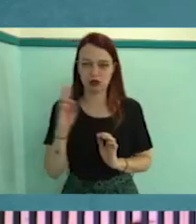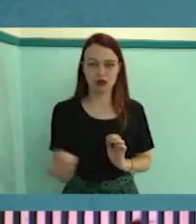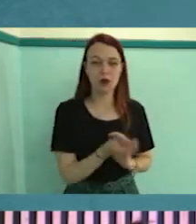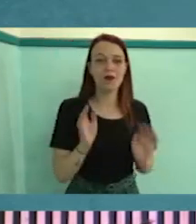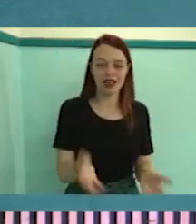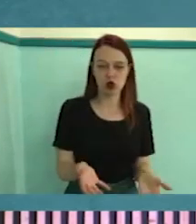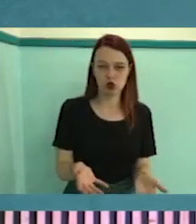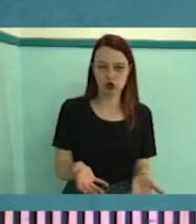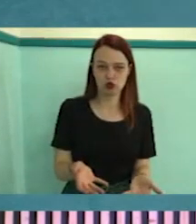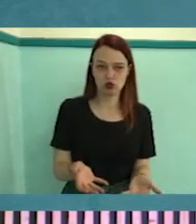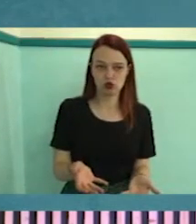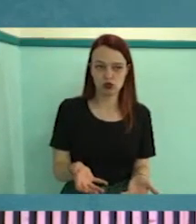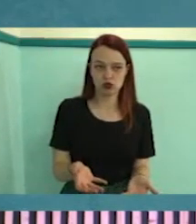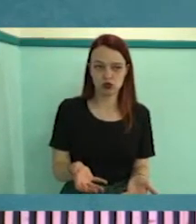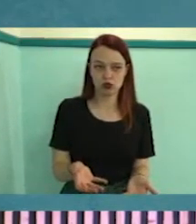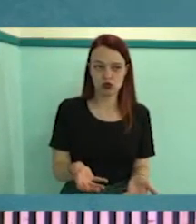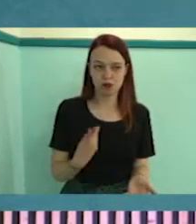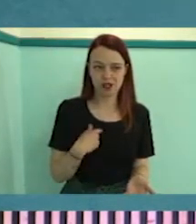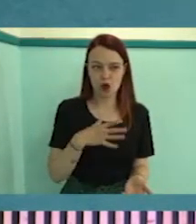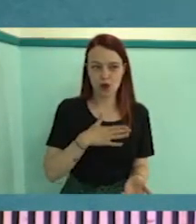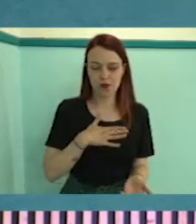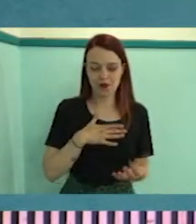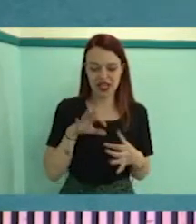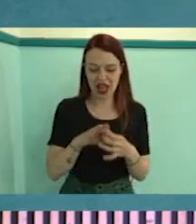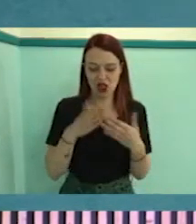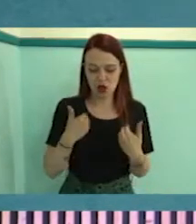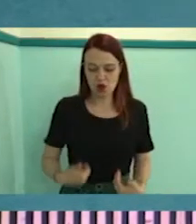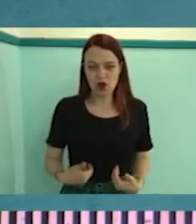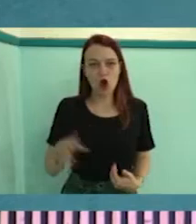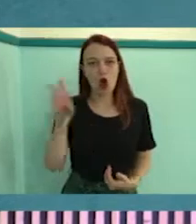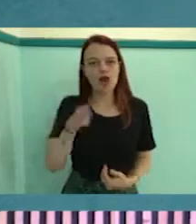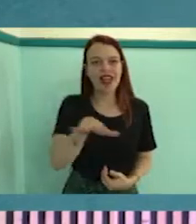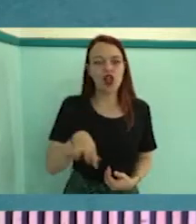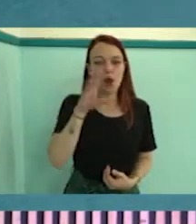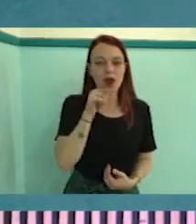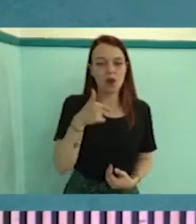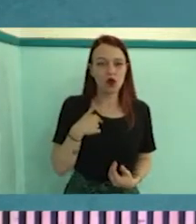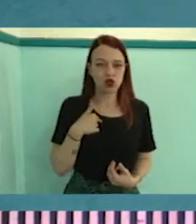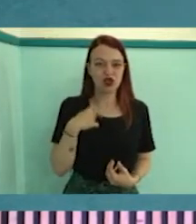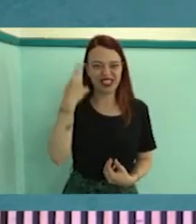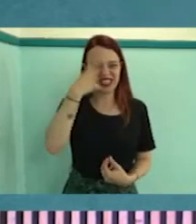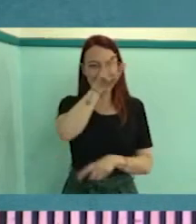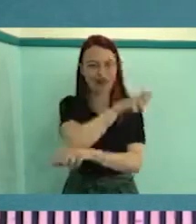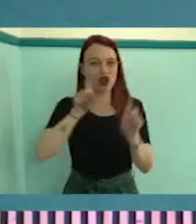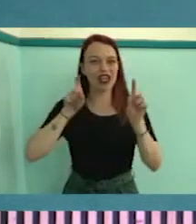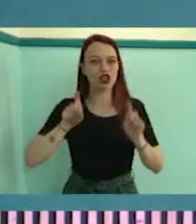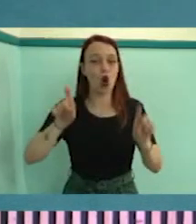entonces de dónde creo que viene mi relación con mi cuerpo porque muchas veces cuando yo trabajo con mis acompañadas de coaching por ejemplo ellas ellas están como es